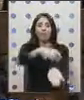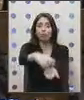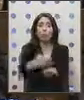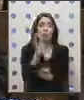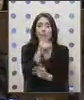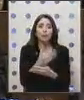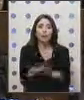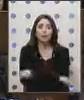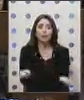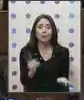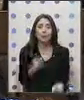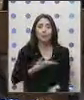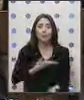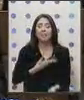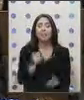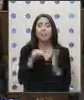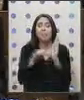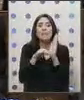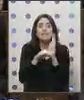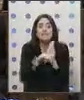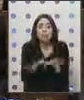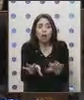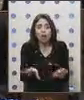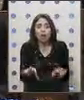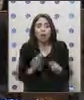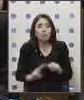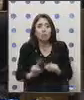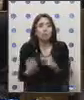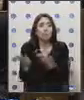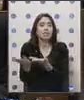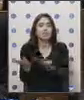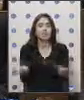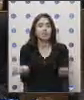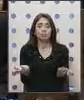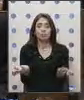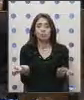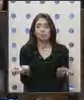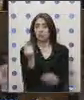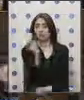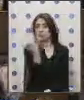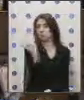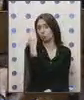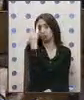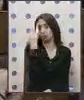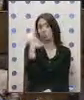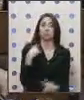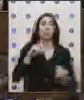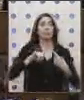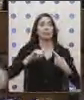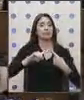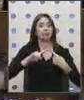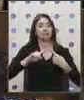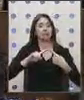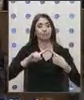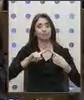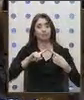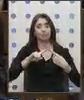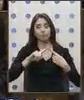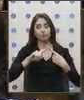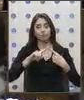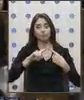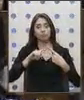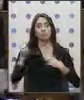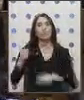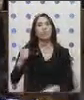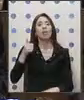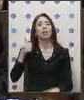carecen de los más mínimos elementos para llevarlo a cabo. Hace un par de días participaba con la